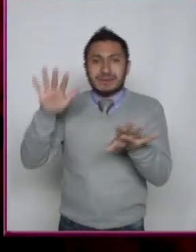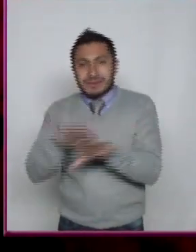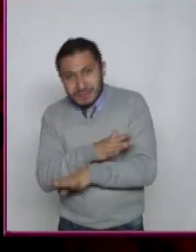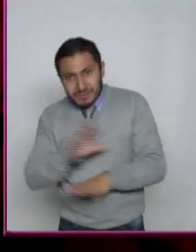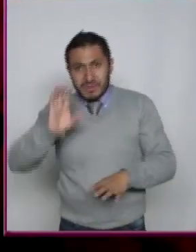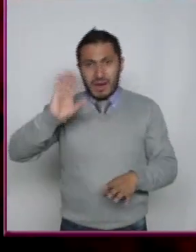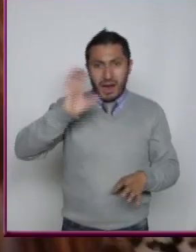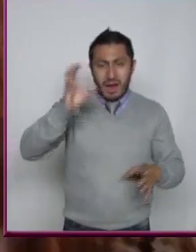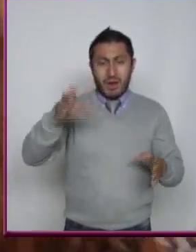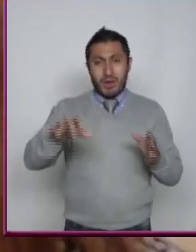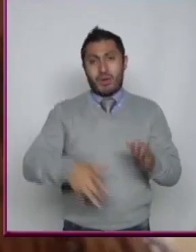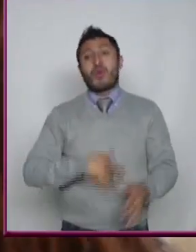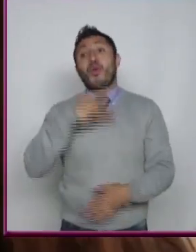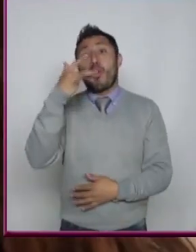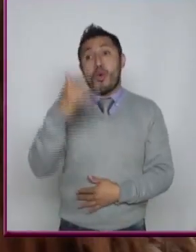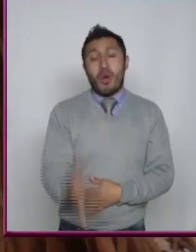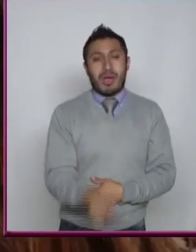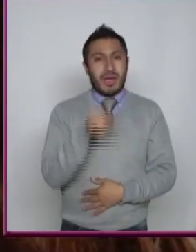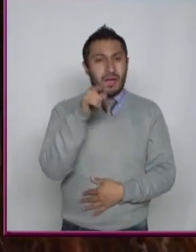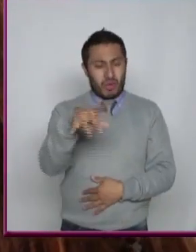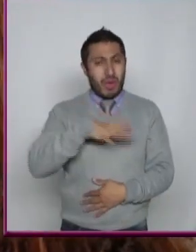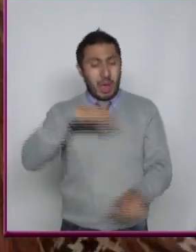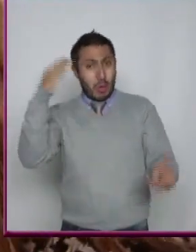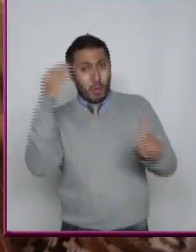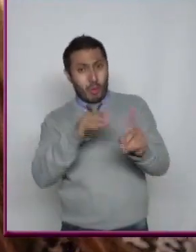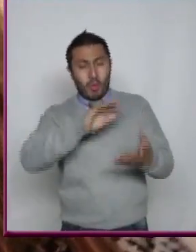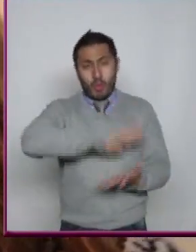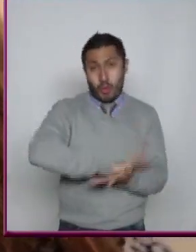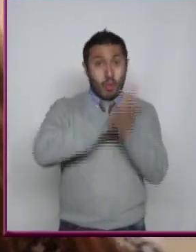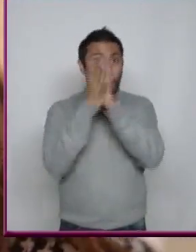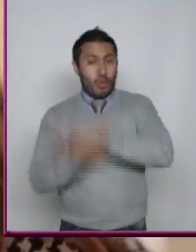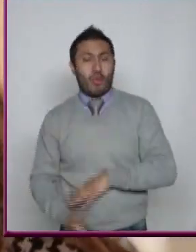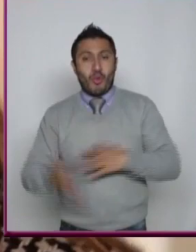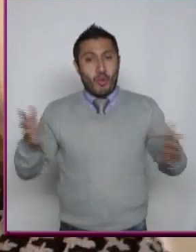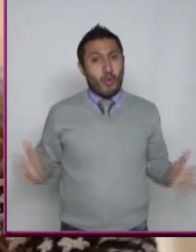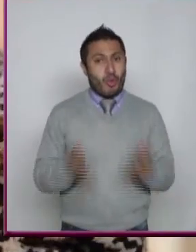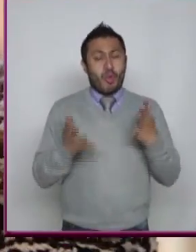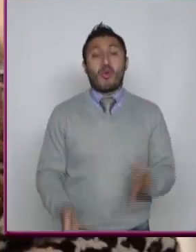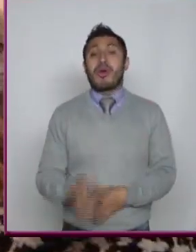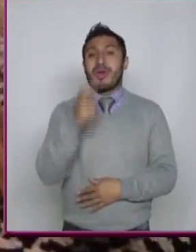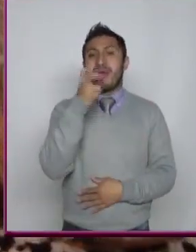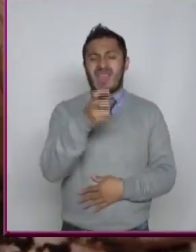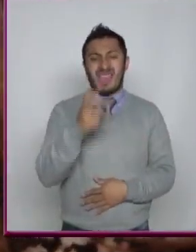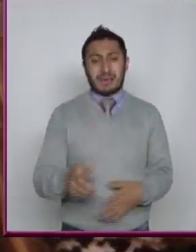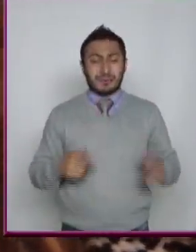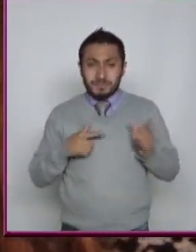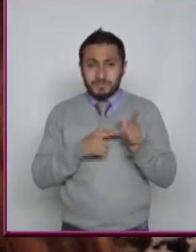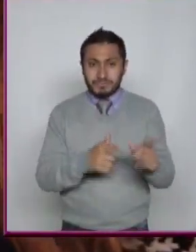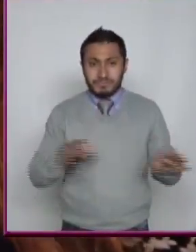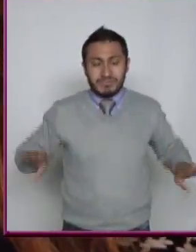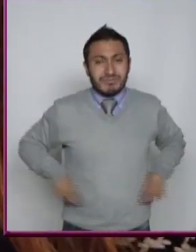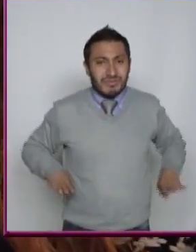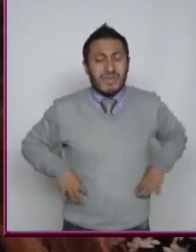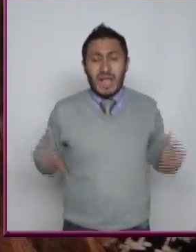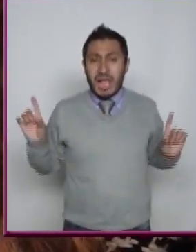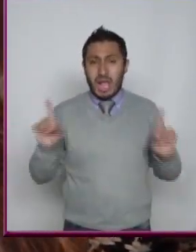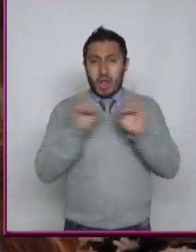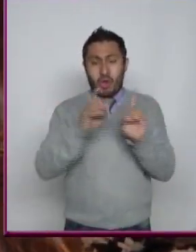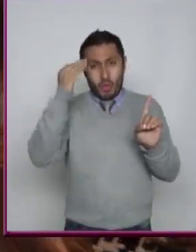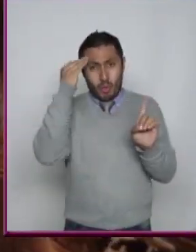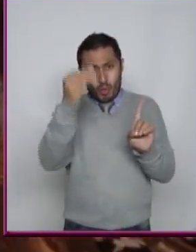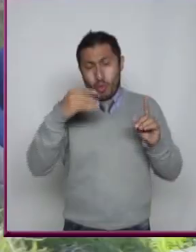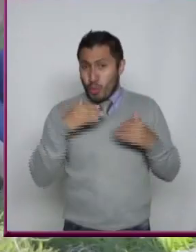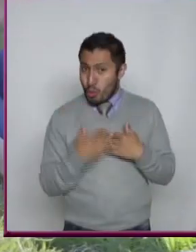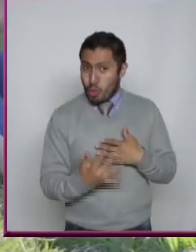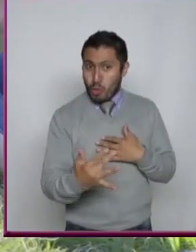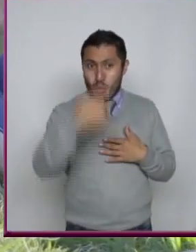manera porque el enamoramiento tiene un propósito evolutivo, ¿no? Que es mantenernos con una pareja el tiempo